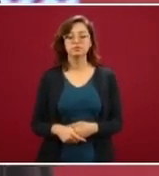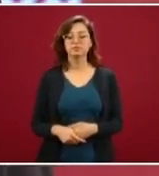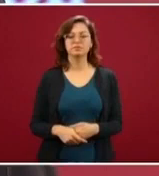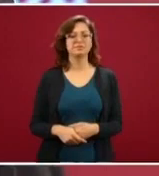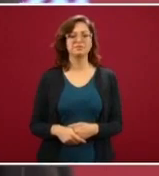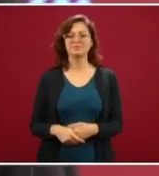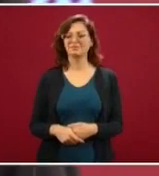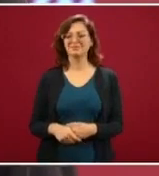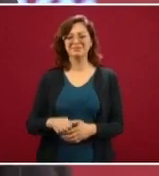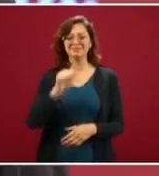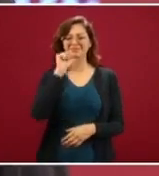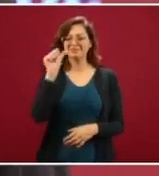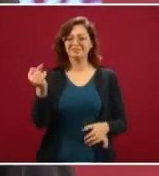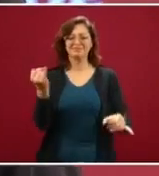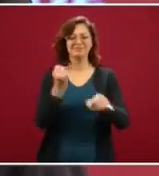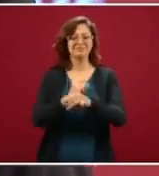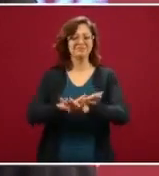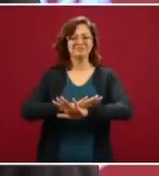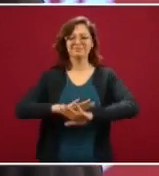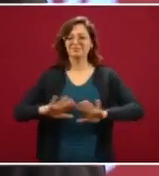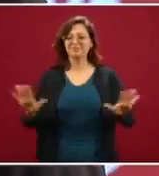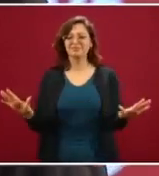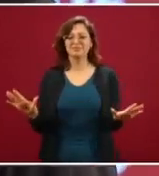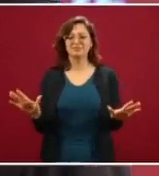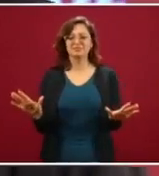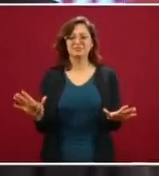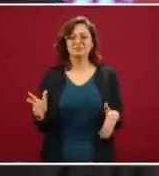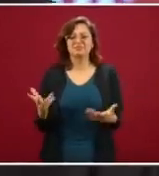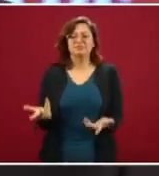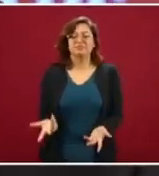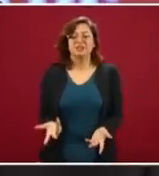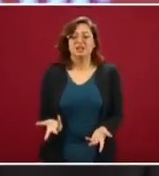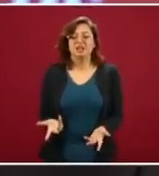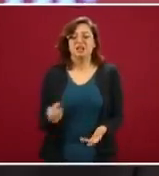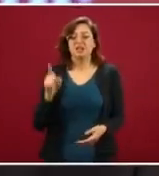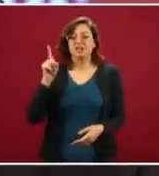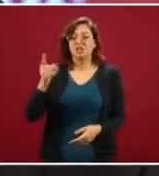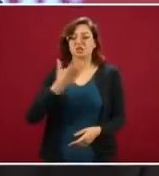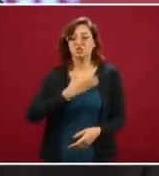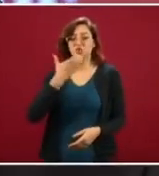Nada. Si sacaban